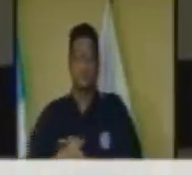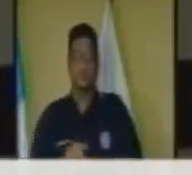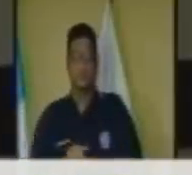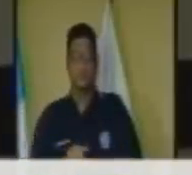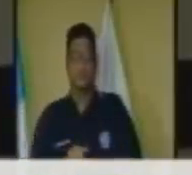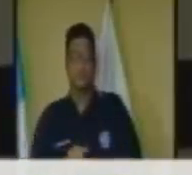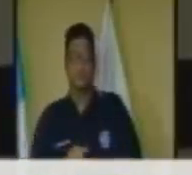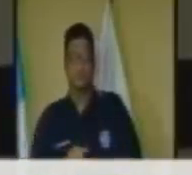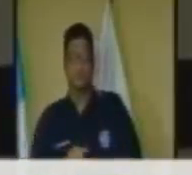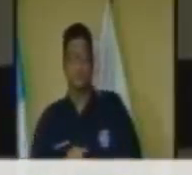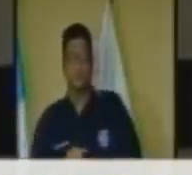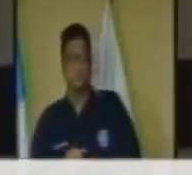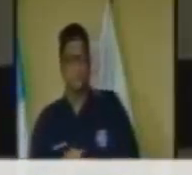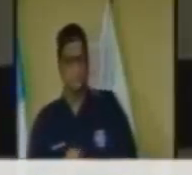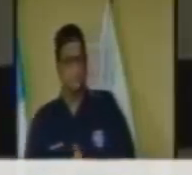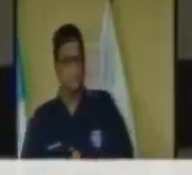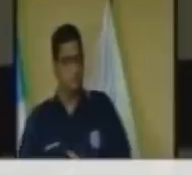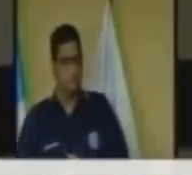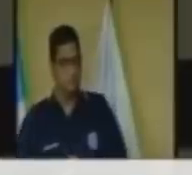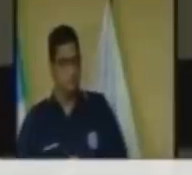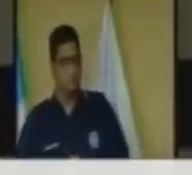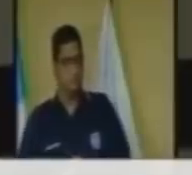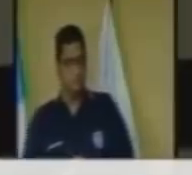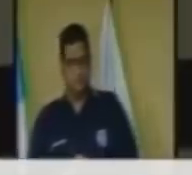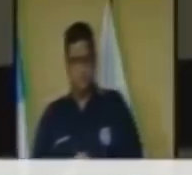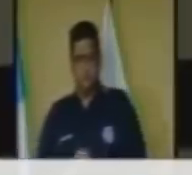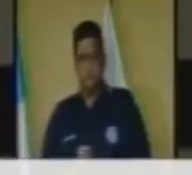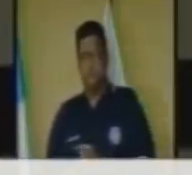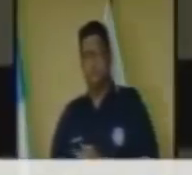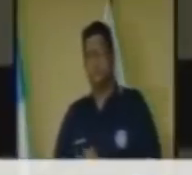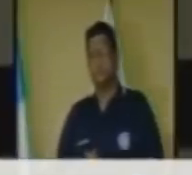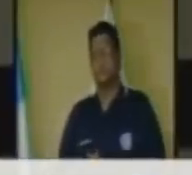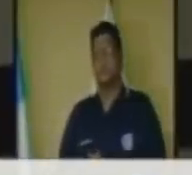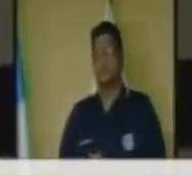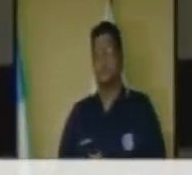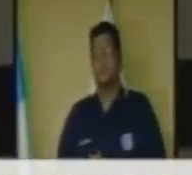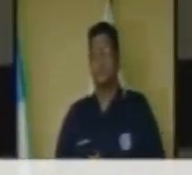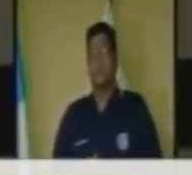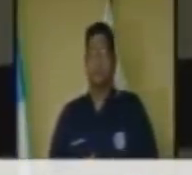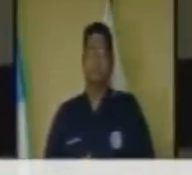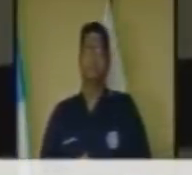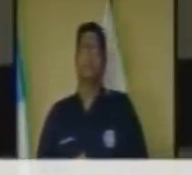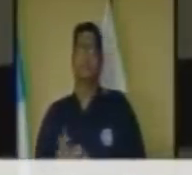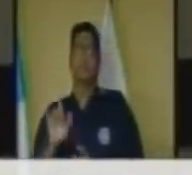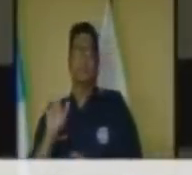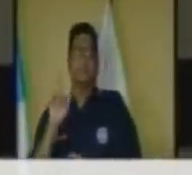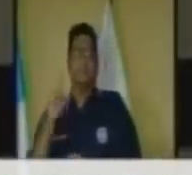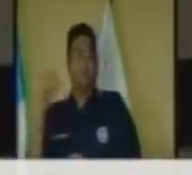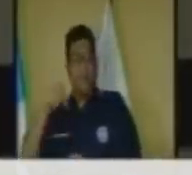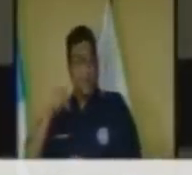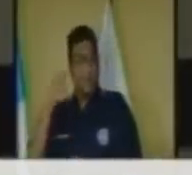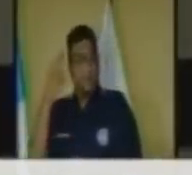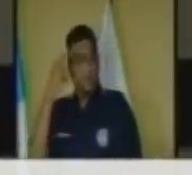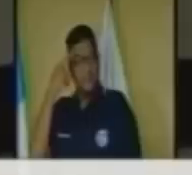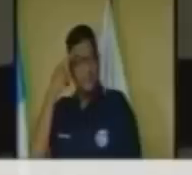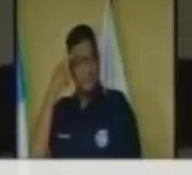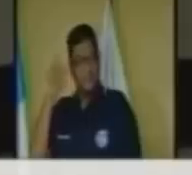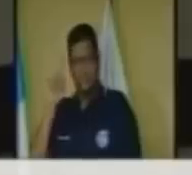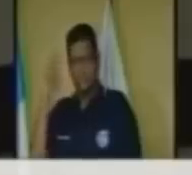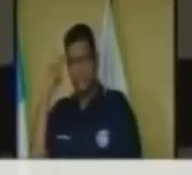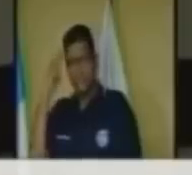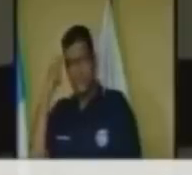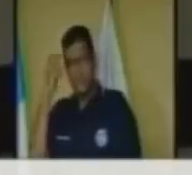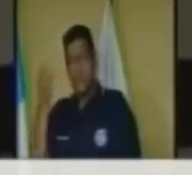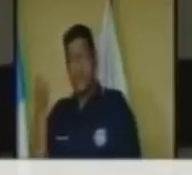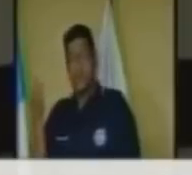con casos propios de coronavirus? No tengo un número exacto, sin embargo se los haré saber el día